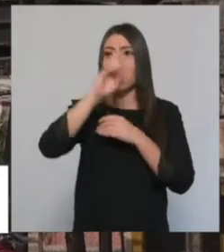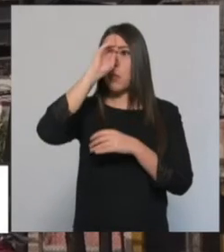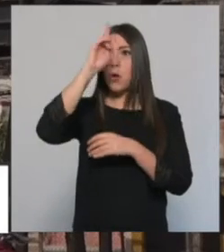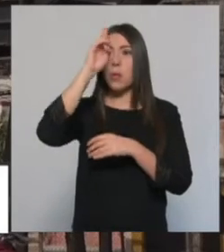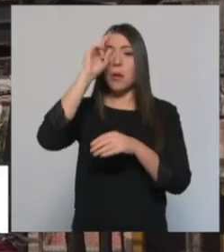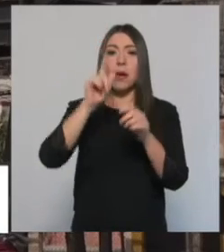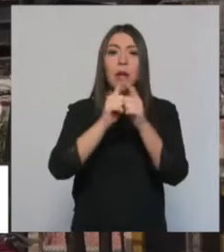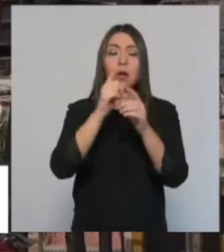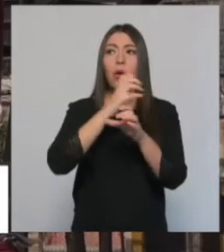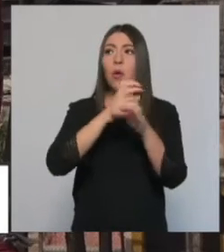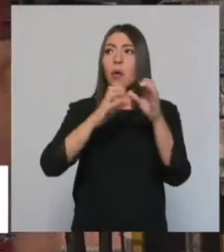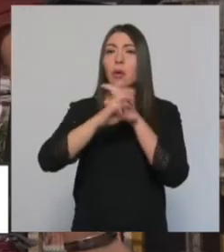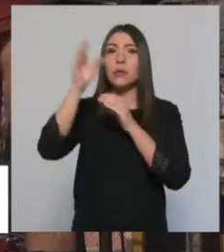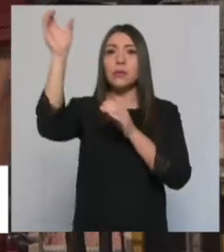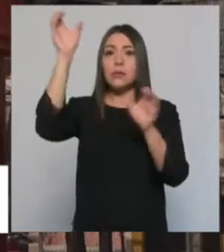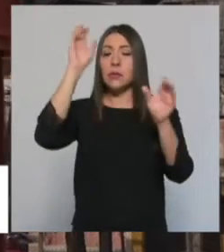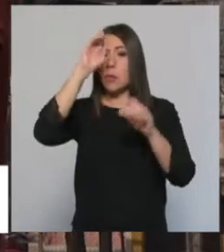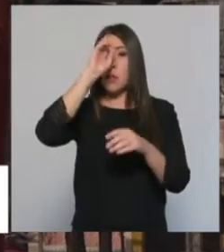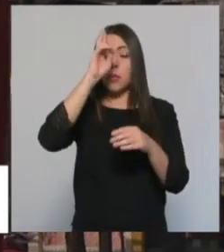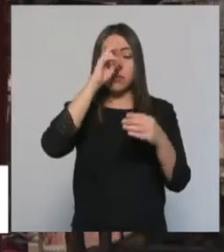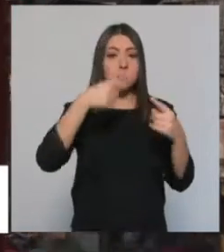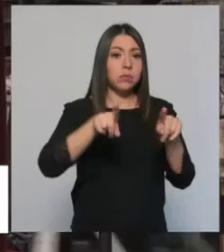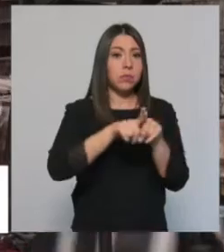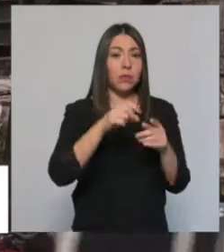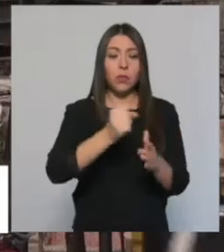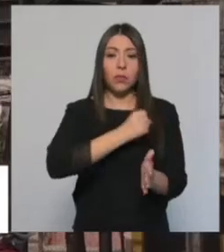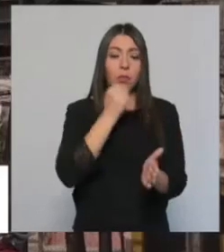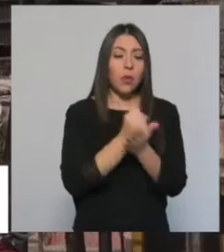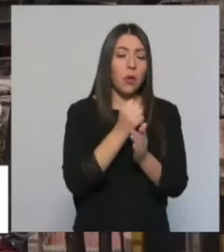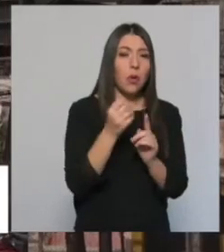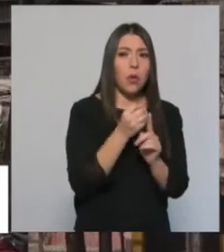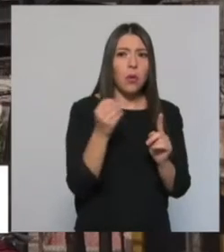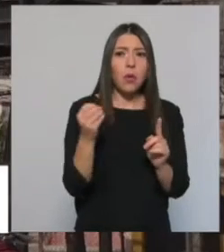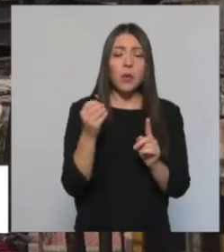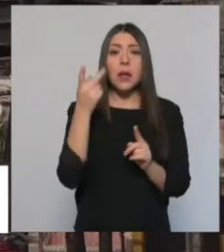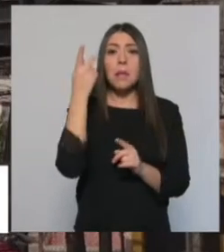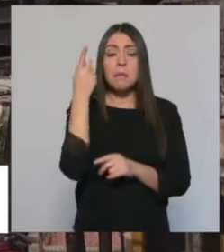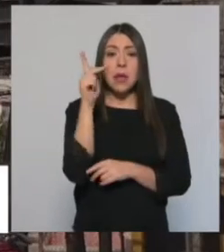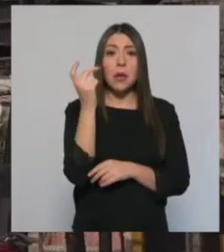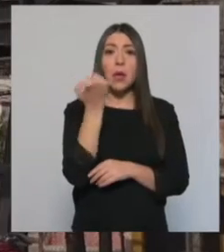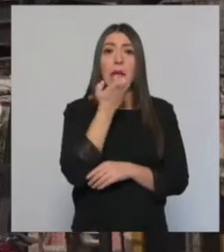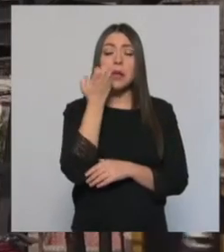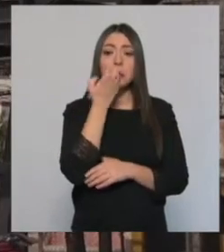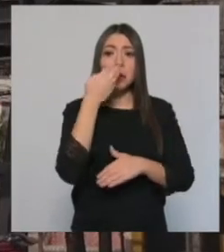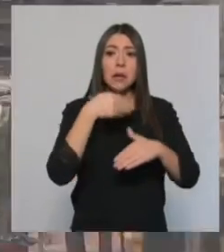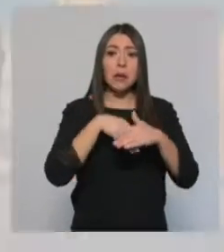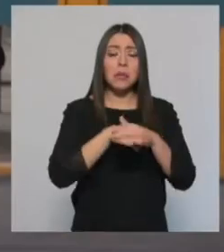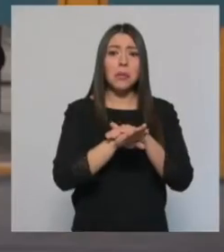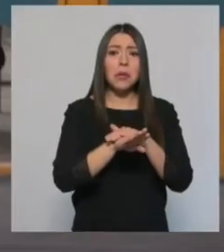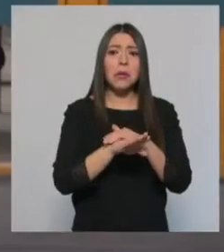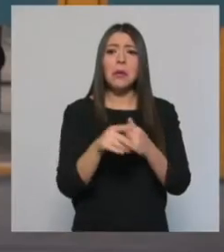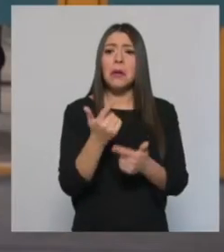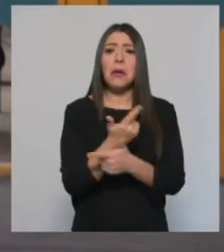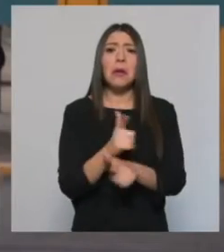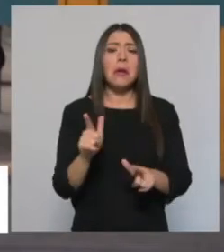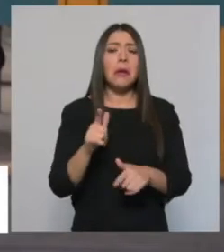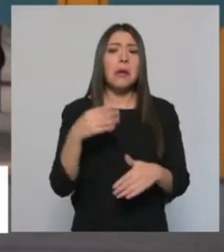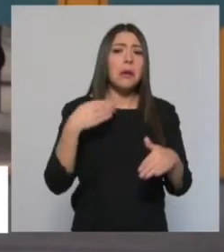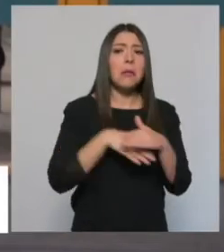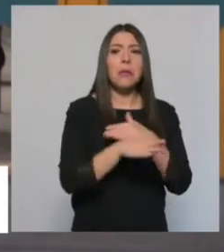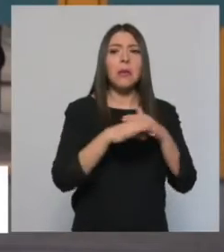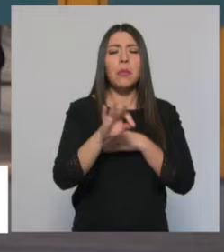y en el acceso de la escuela no exista uno para que no puedan meter un arma. No